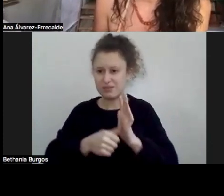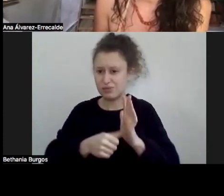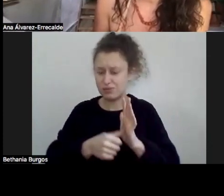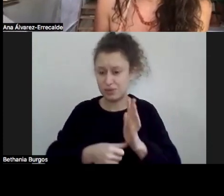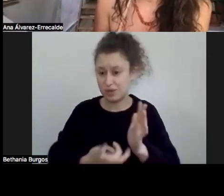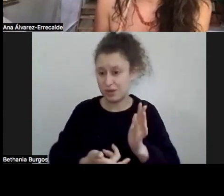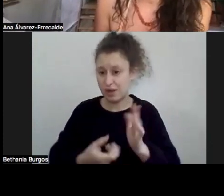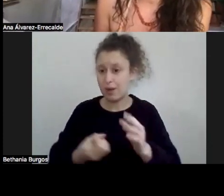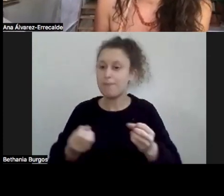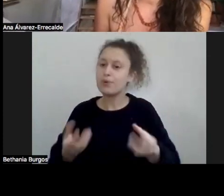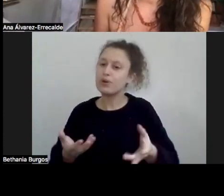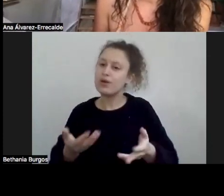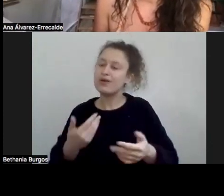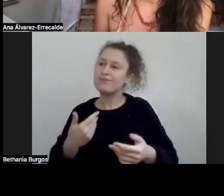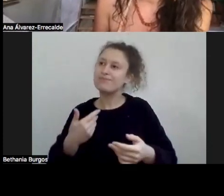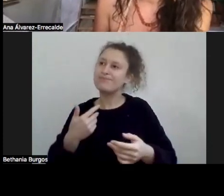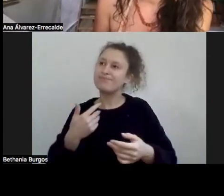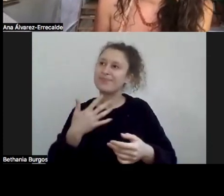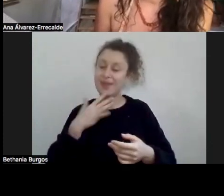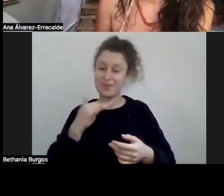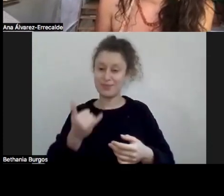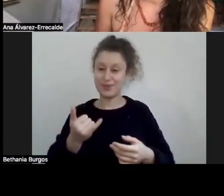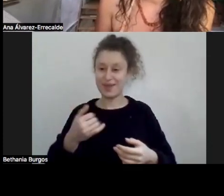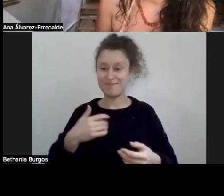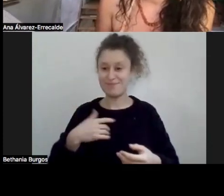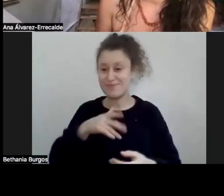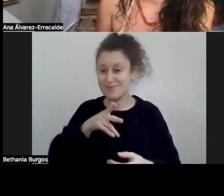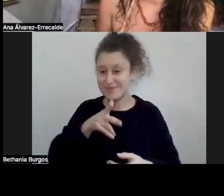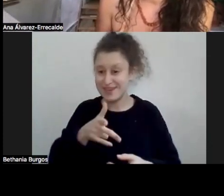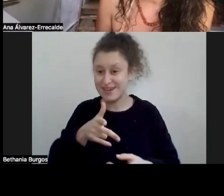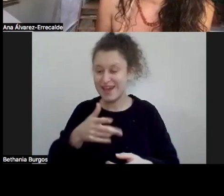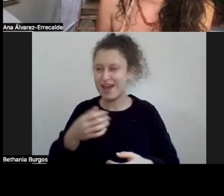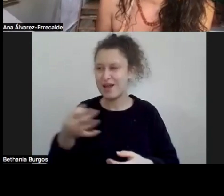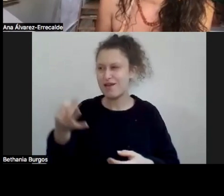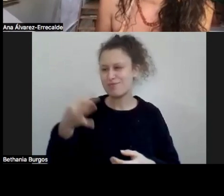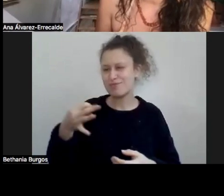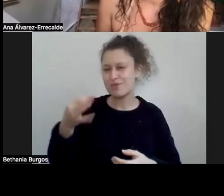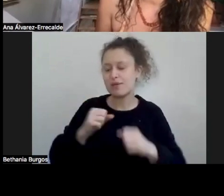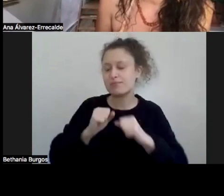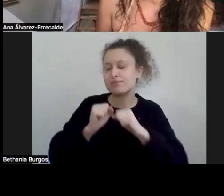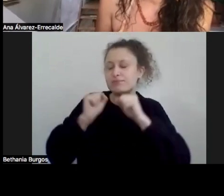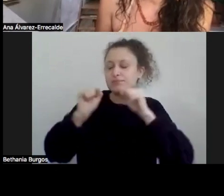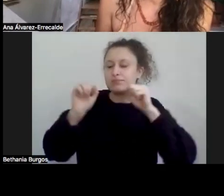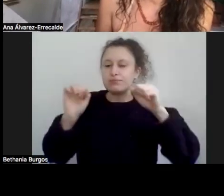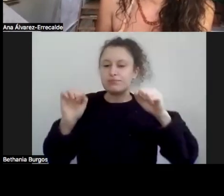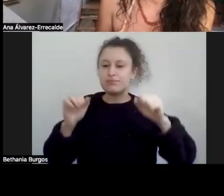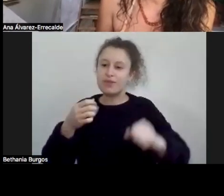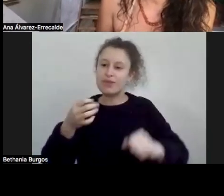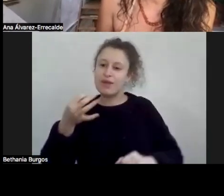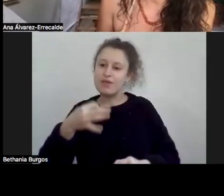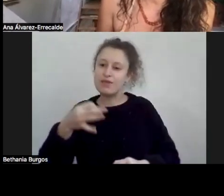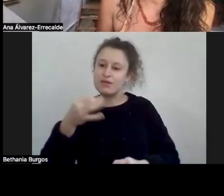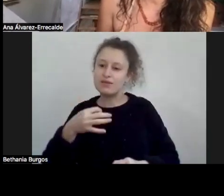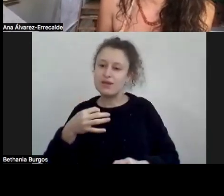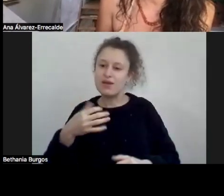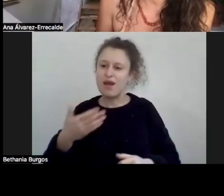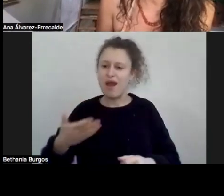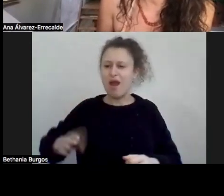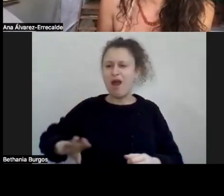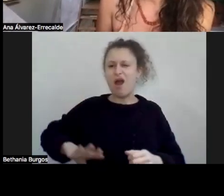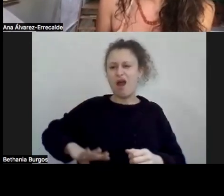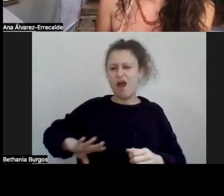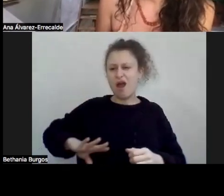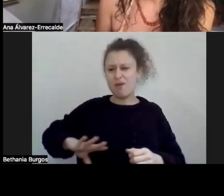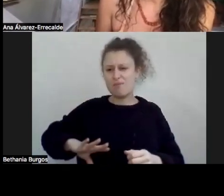despierta diciendo, tengo hambre. Si me hago la dormida, me mete la mano en la boca, en la oreja, repta encima de mí hasta que la saludo